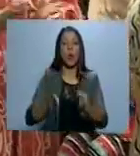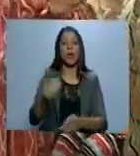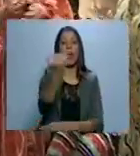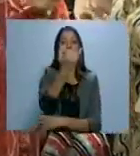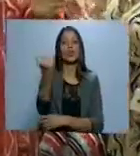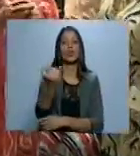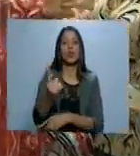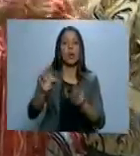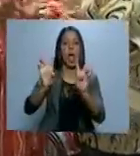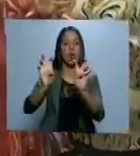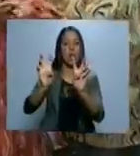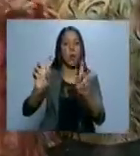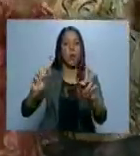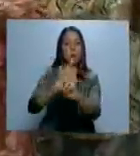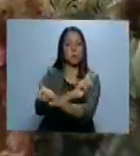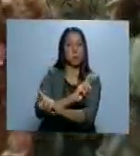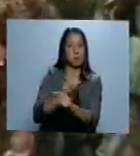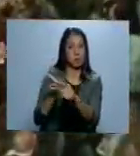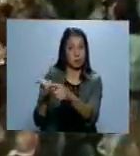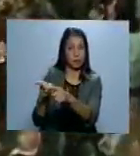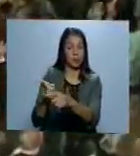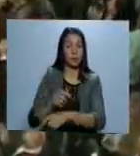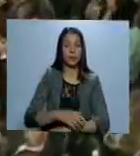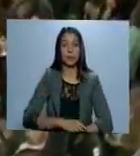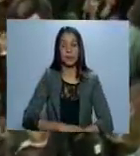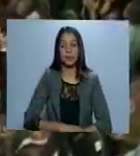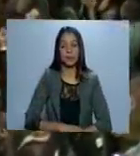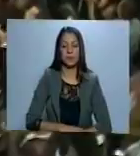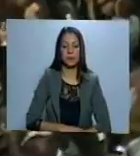Nacional Constituyente.